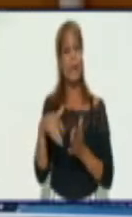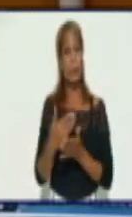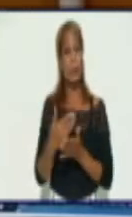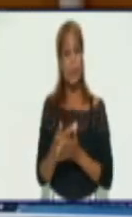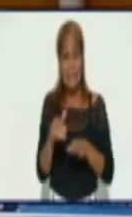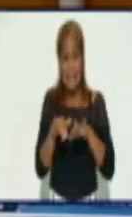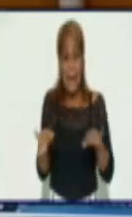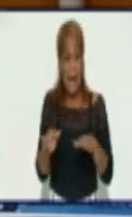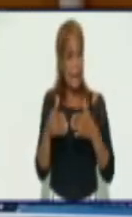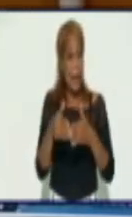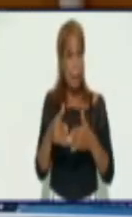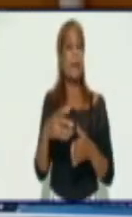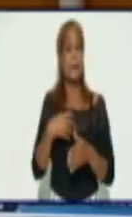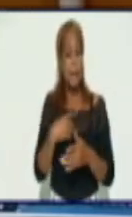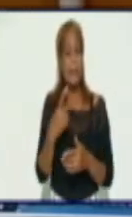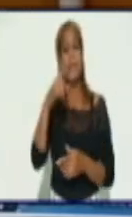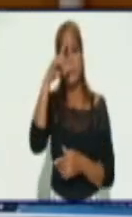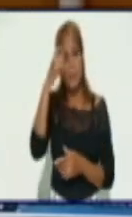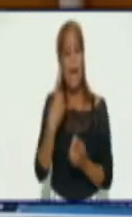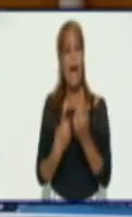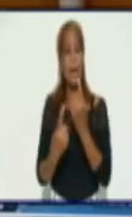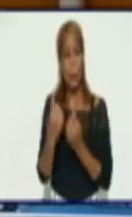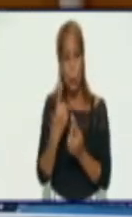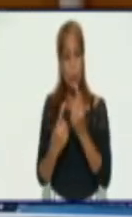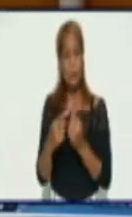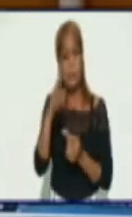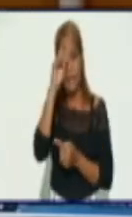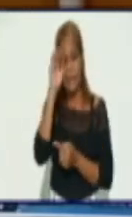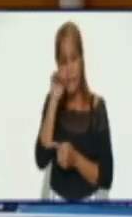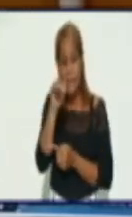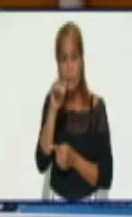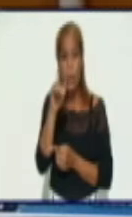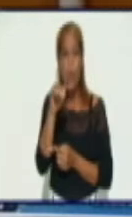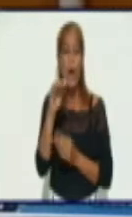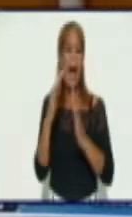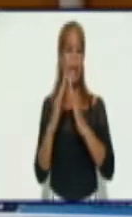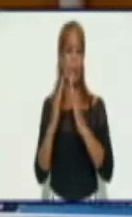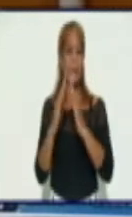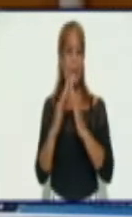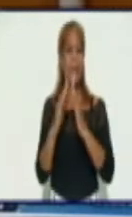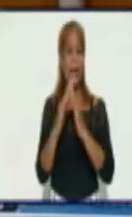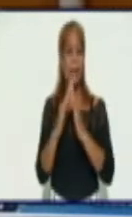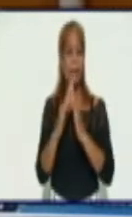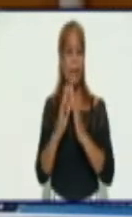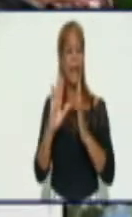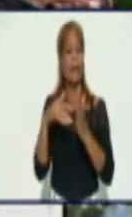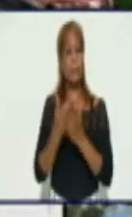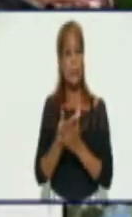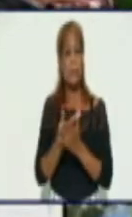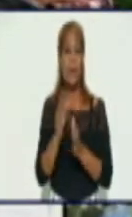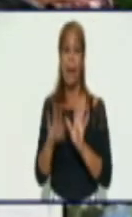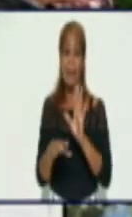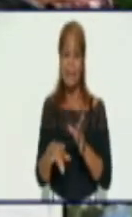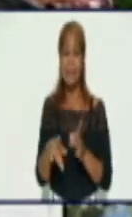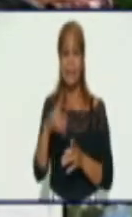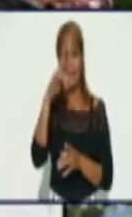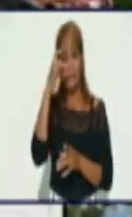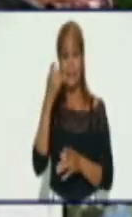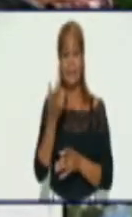domicilio si nosotros incrementamos los casos y escogemos un nivel mayor de complejidad sería